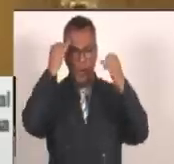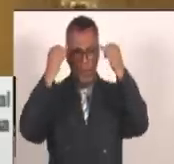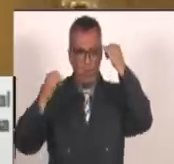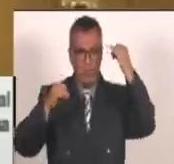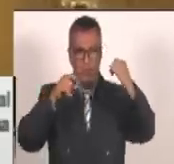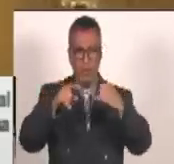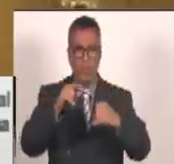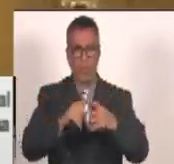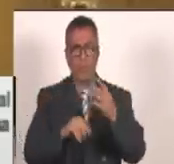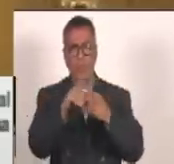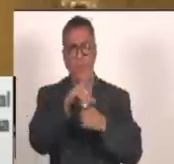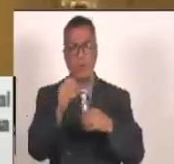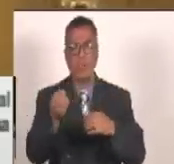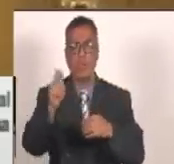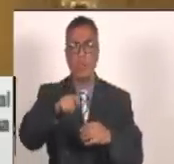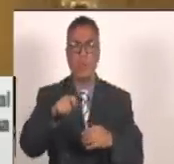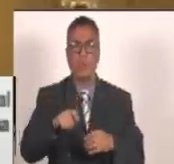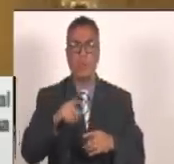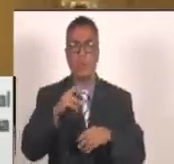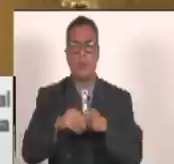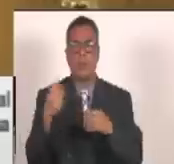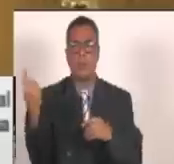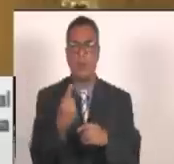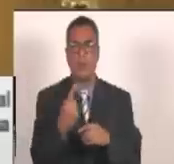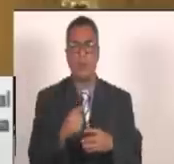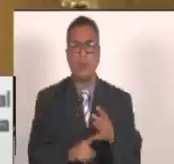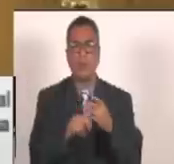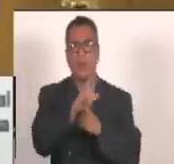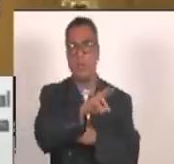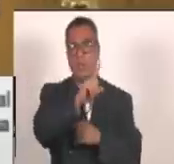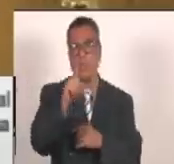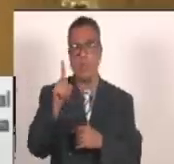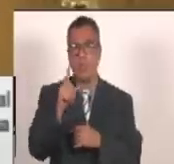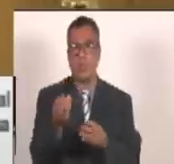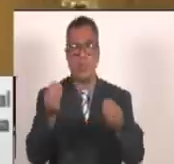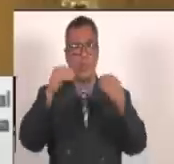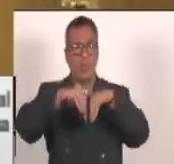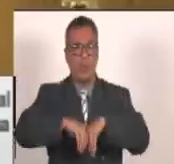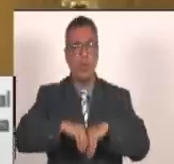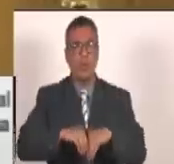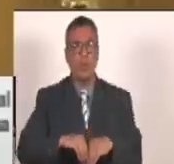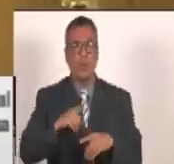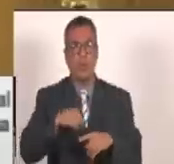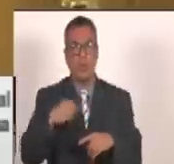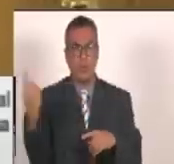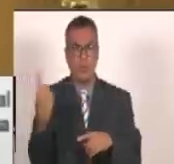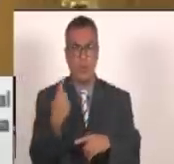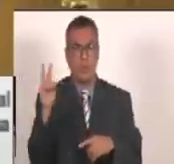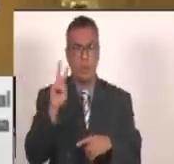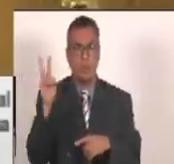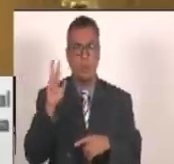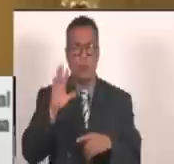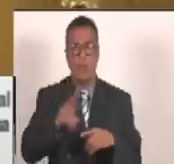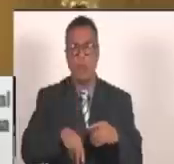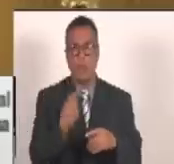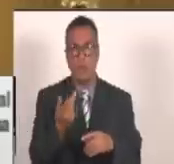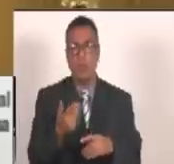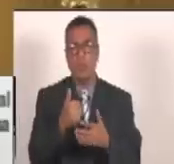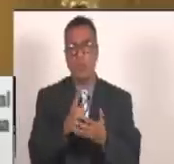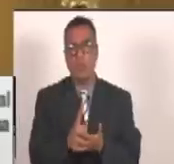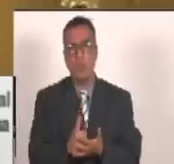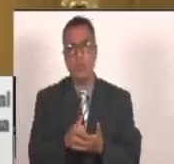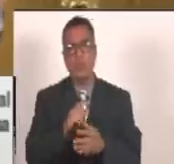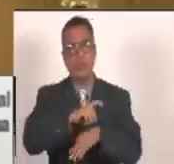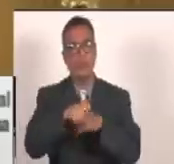estratégicos, 3 adicionales, lo que traen como 31 acuerdos para Venezuela que pueden ser